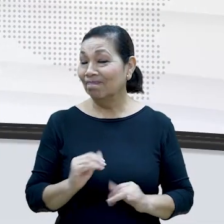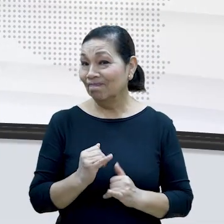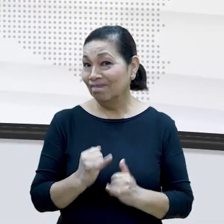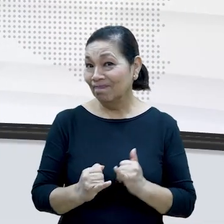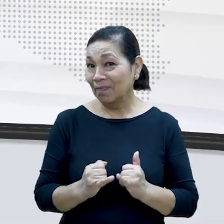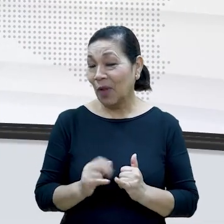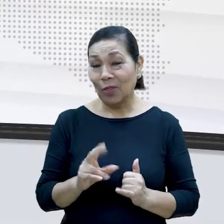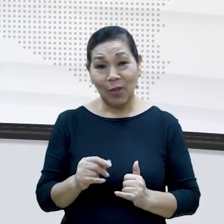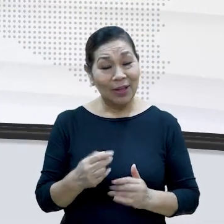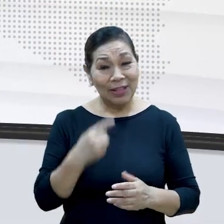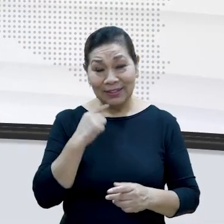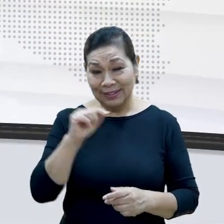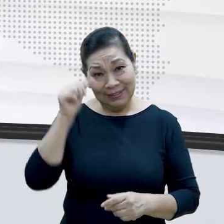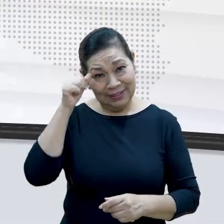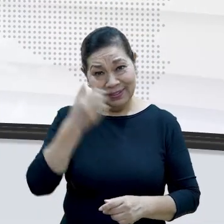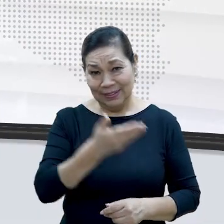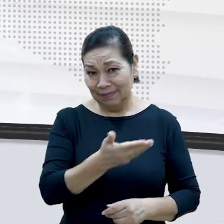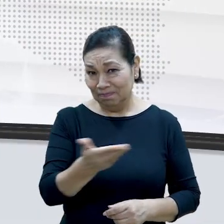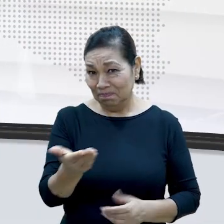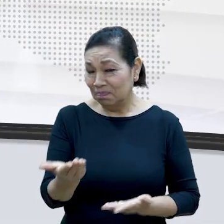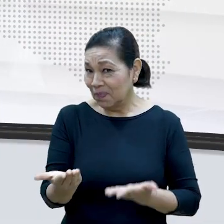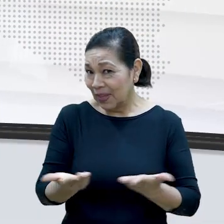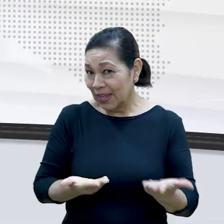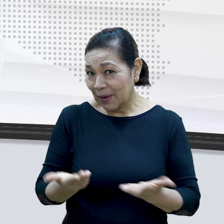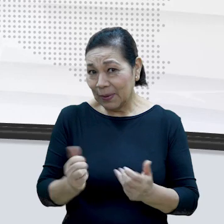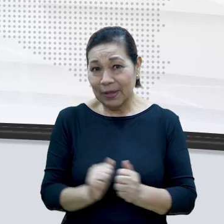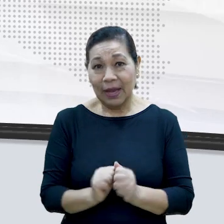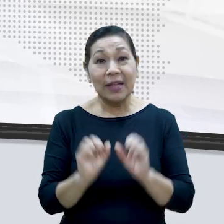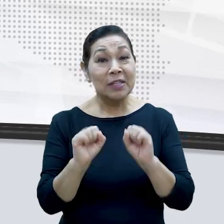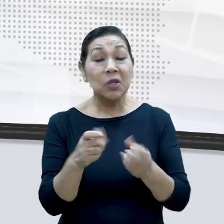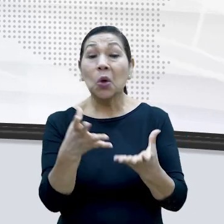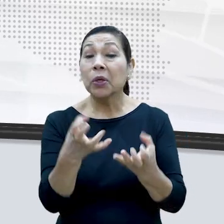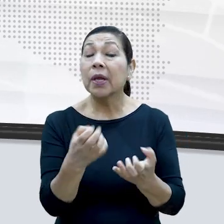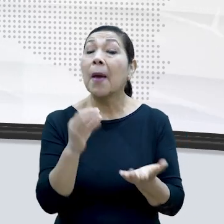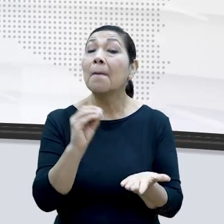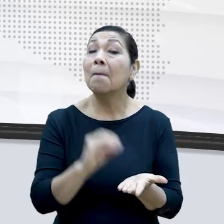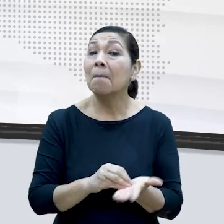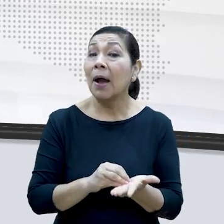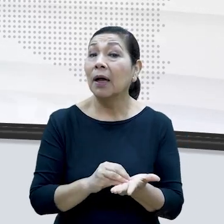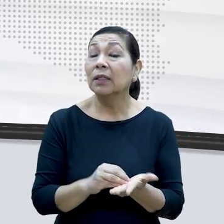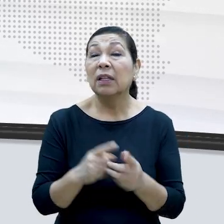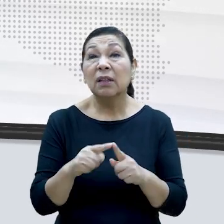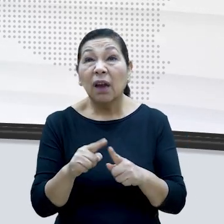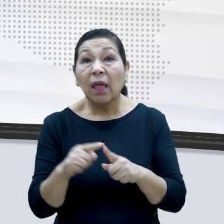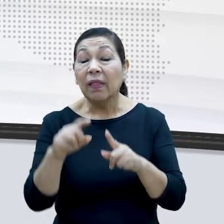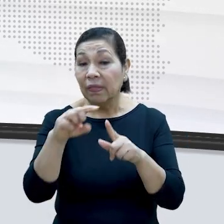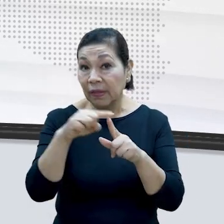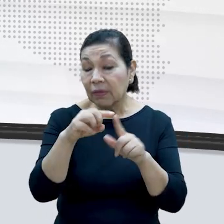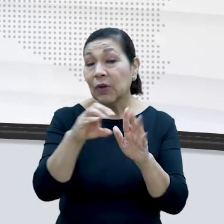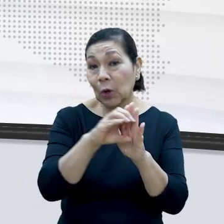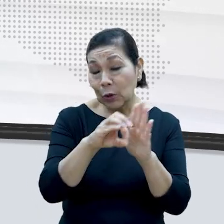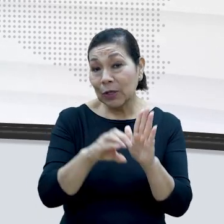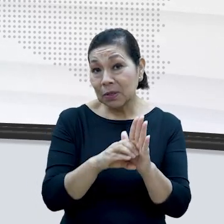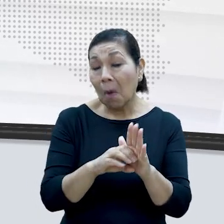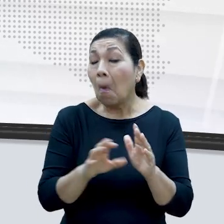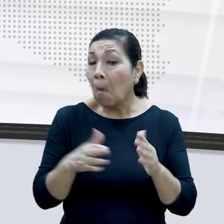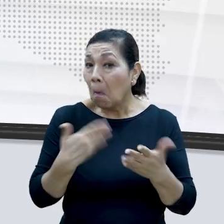Nos despedimos, no sin antes recordarles que estamos a su servicio y que si desean estar al tanto de las acciones del Tribunal